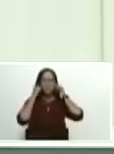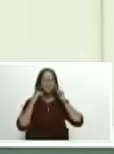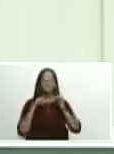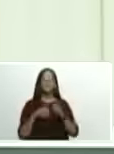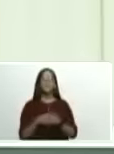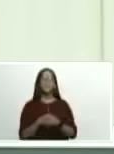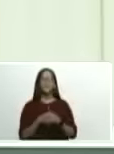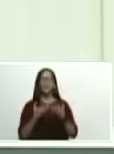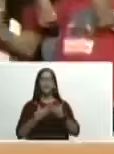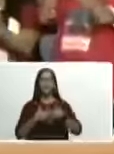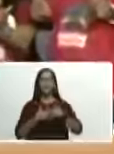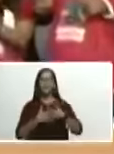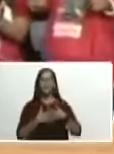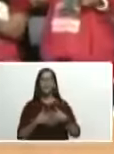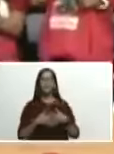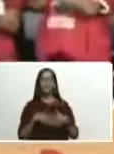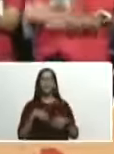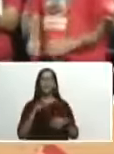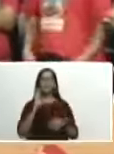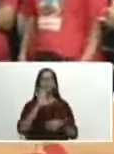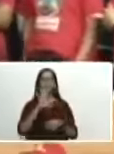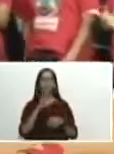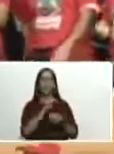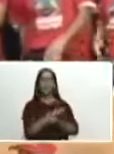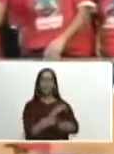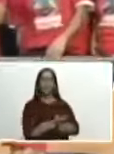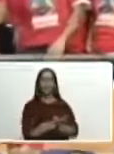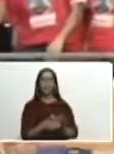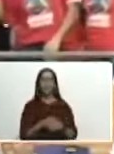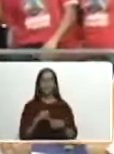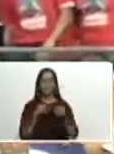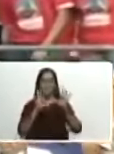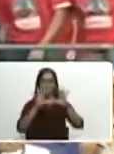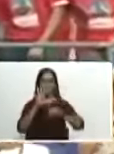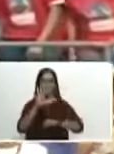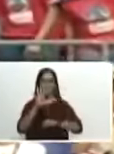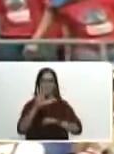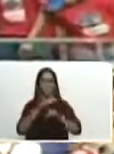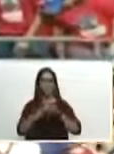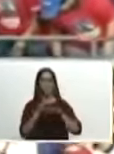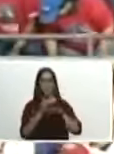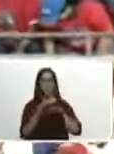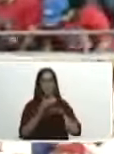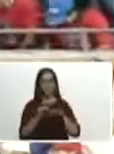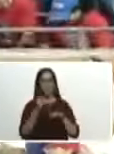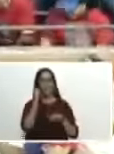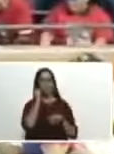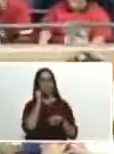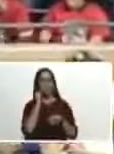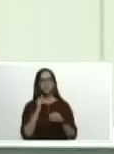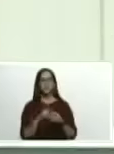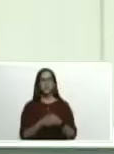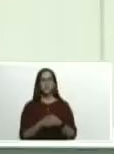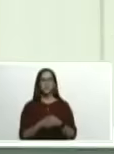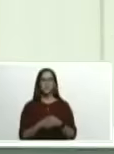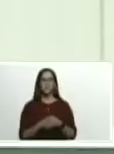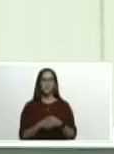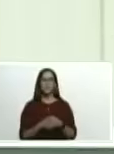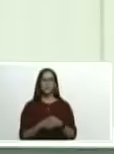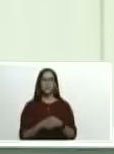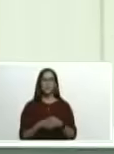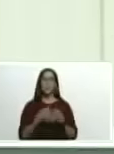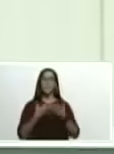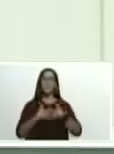Planta Las Cinco Fortalezas. Número 15, municipio Antonio José de Sucre, Socopó,